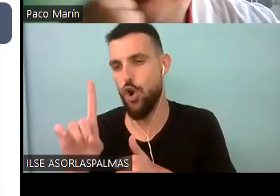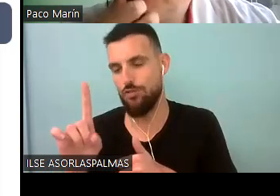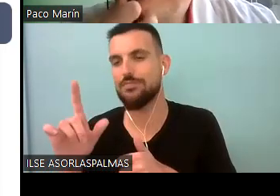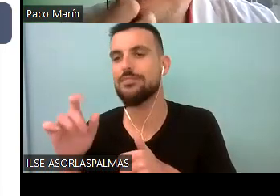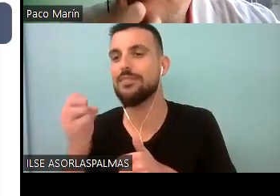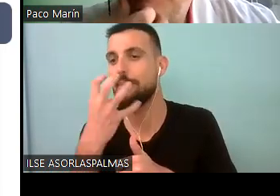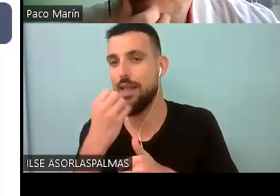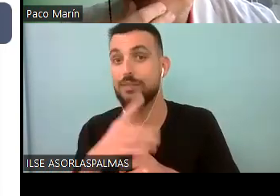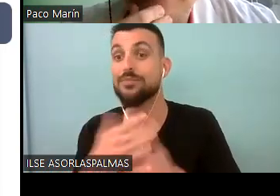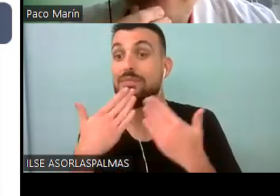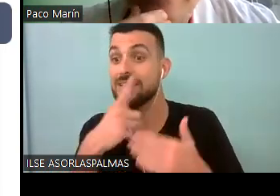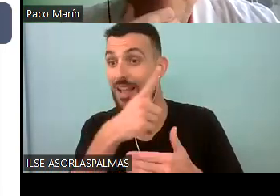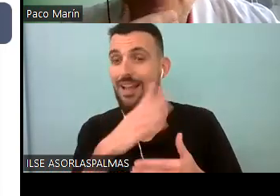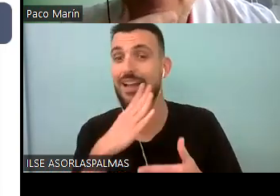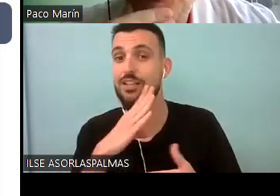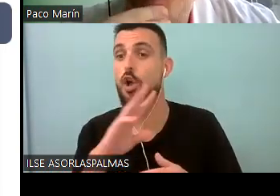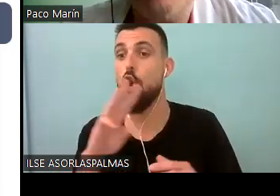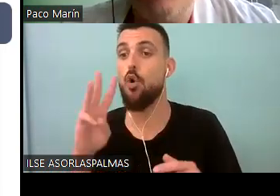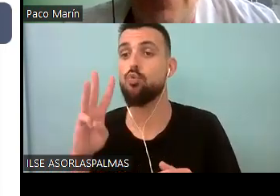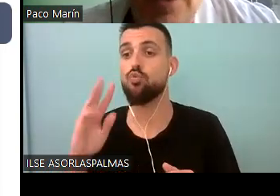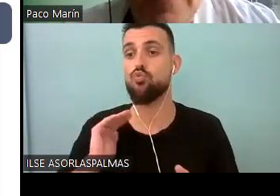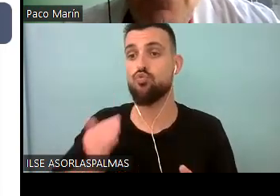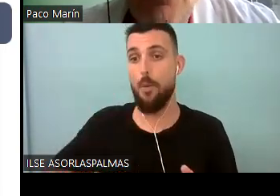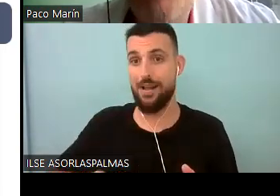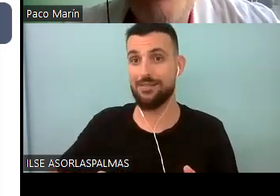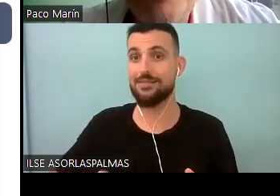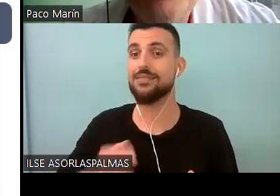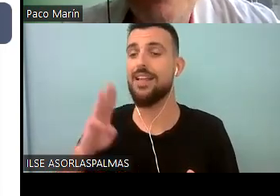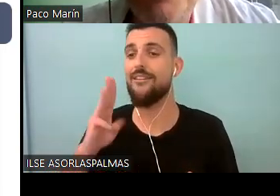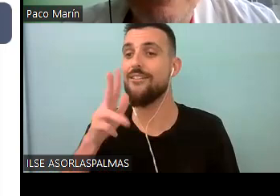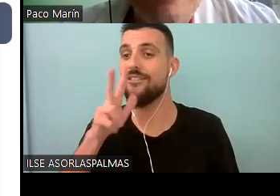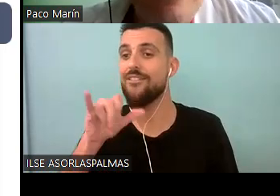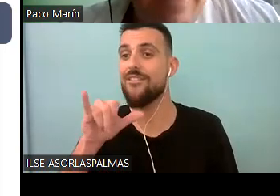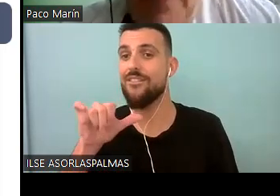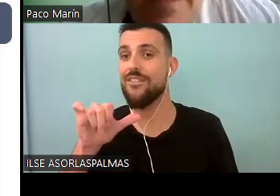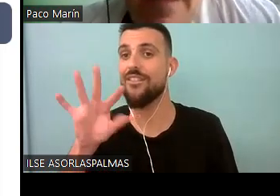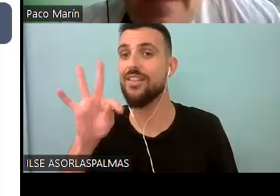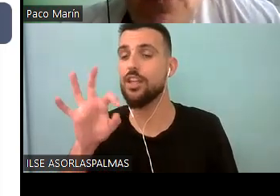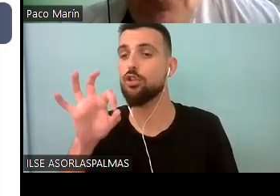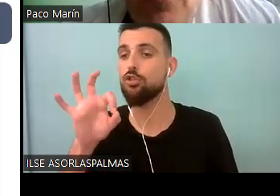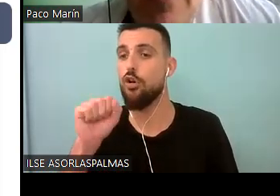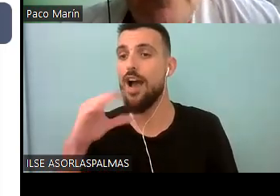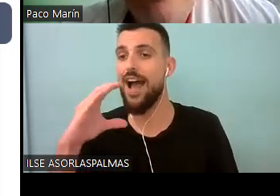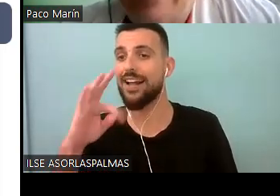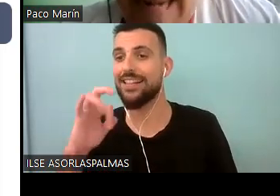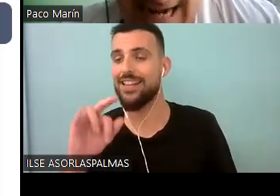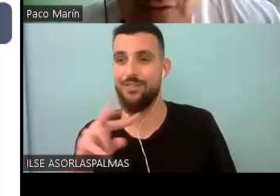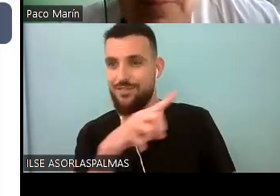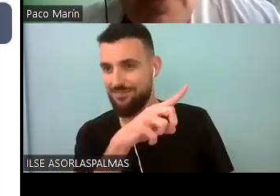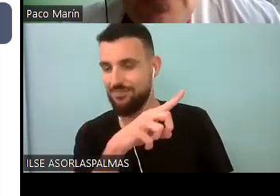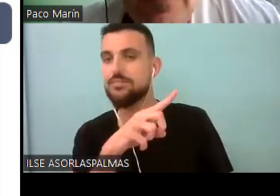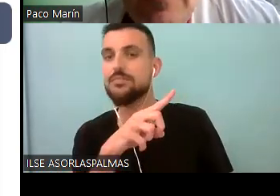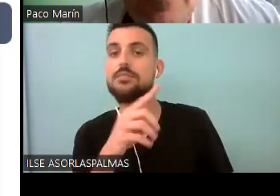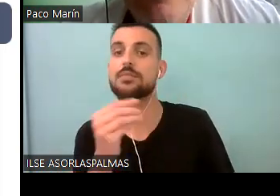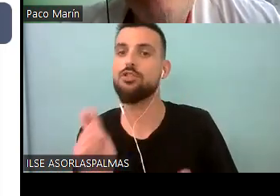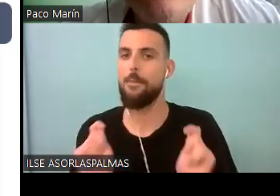Woman Phytoactive lo que vamos a aportar son isoflavonas del trébol rojo, pero además vitaminas. La D, que hemos visto que era esencial, el calcio, que